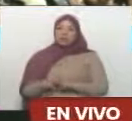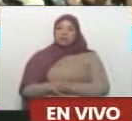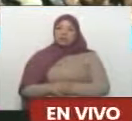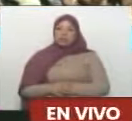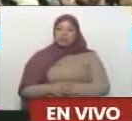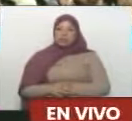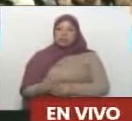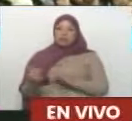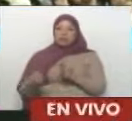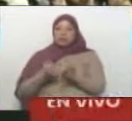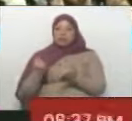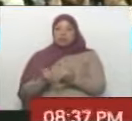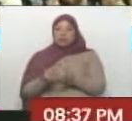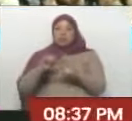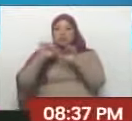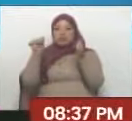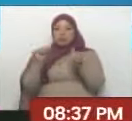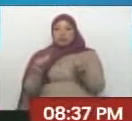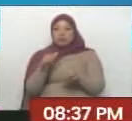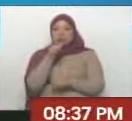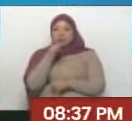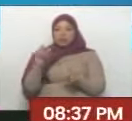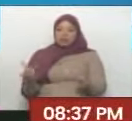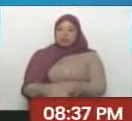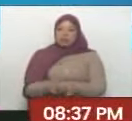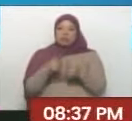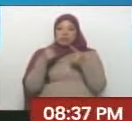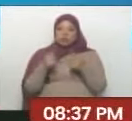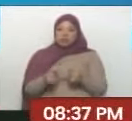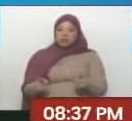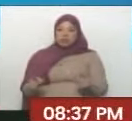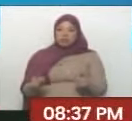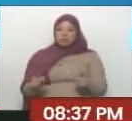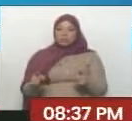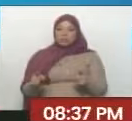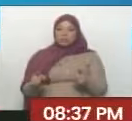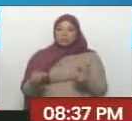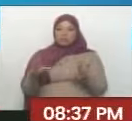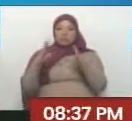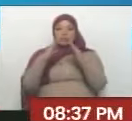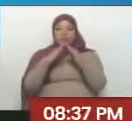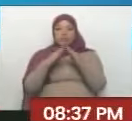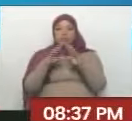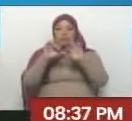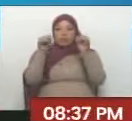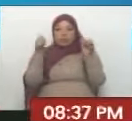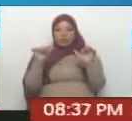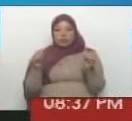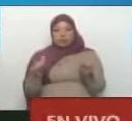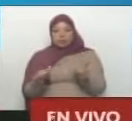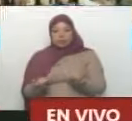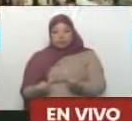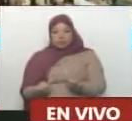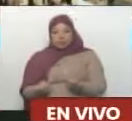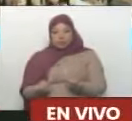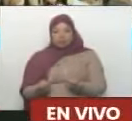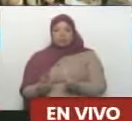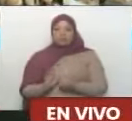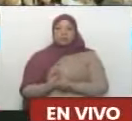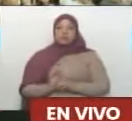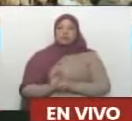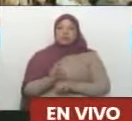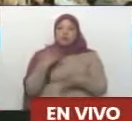El Instituto de Artes Escénicas y Musicales, la Casa del Artista,